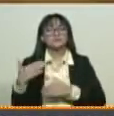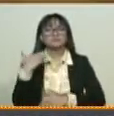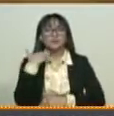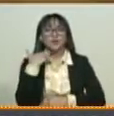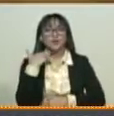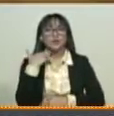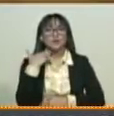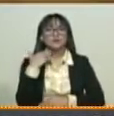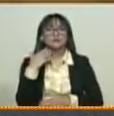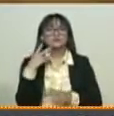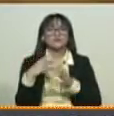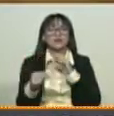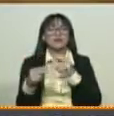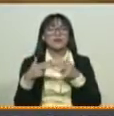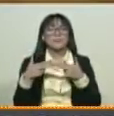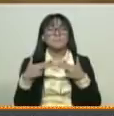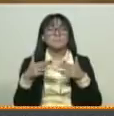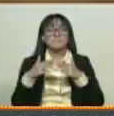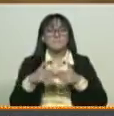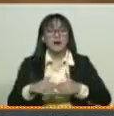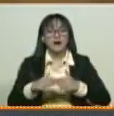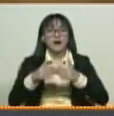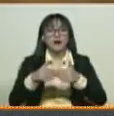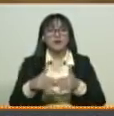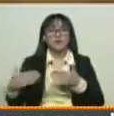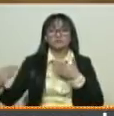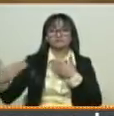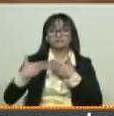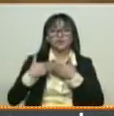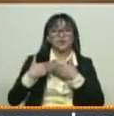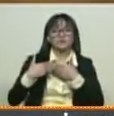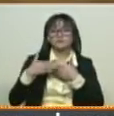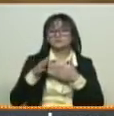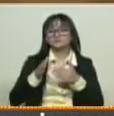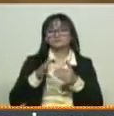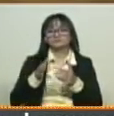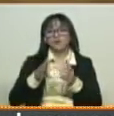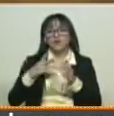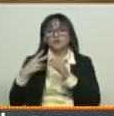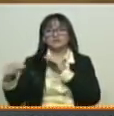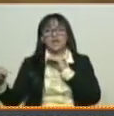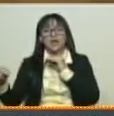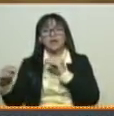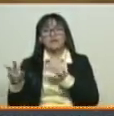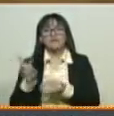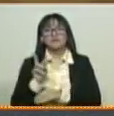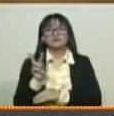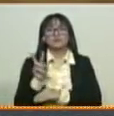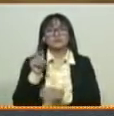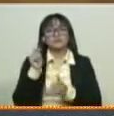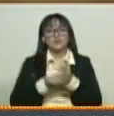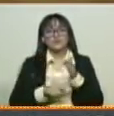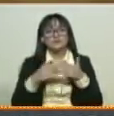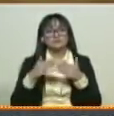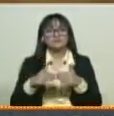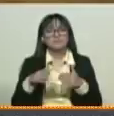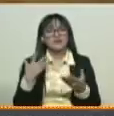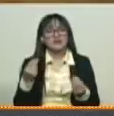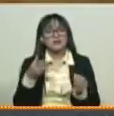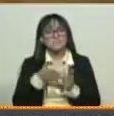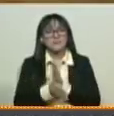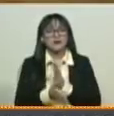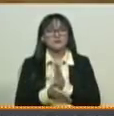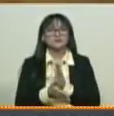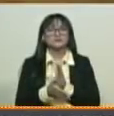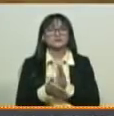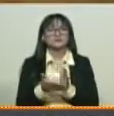la salida de los barcos que pudieran entrar o salir del país. También se pudieran aclarar qué pasaría